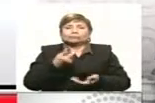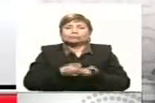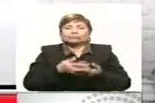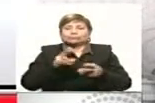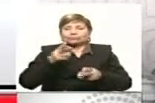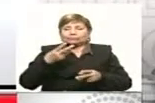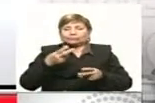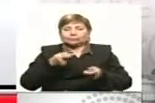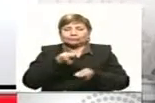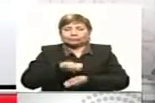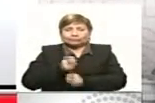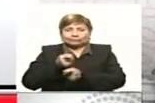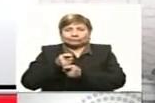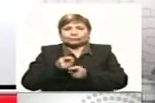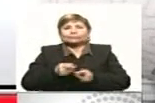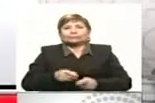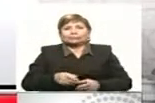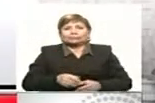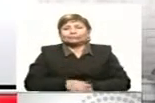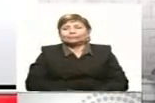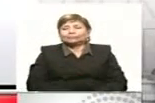segunda reforma agraria.